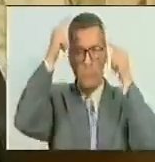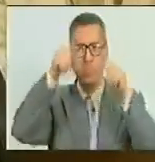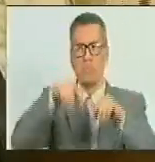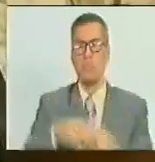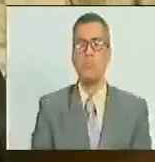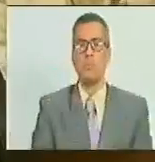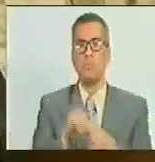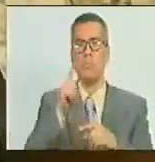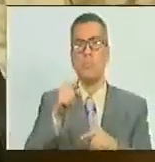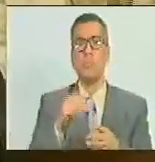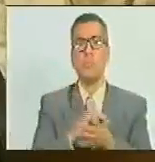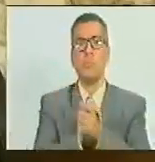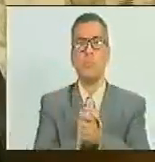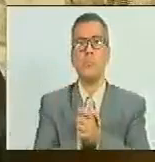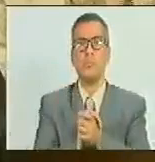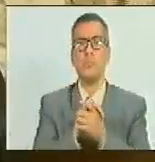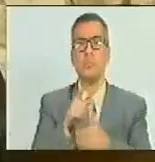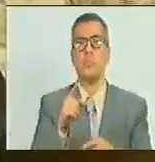Así que